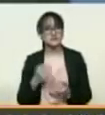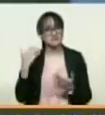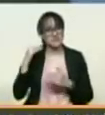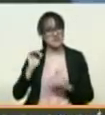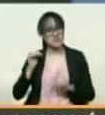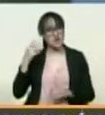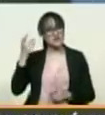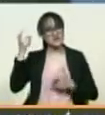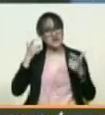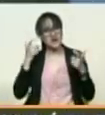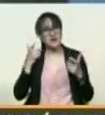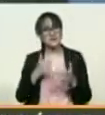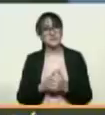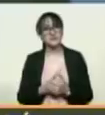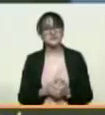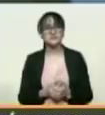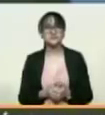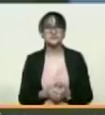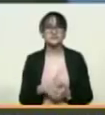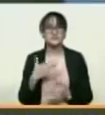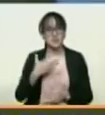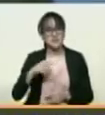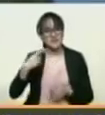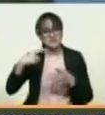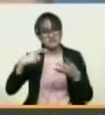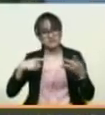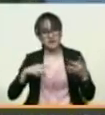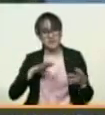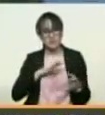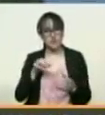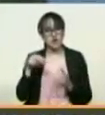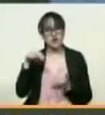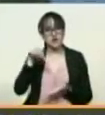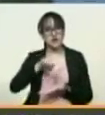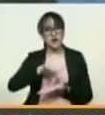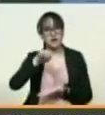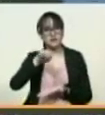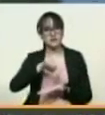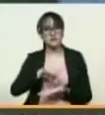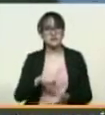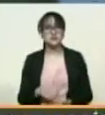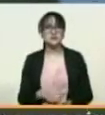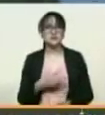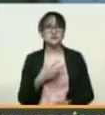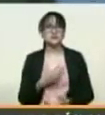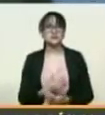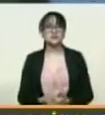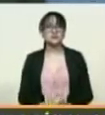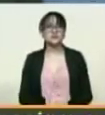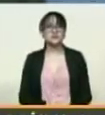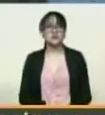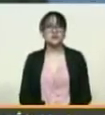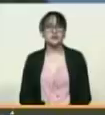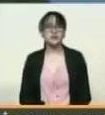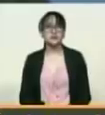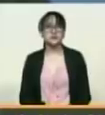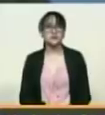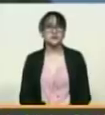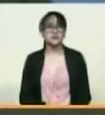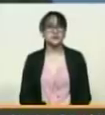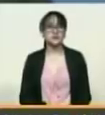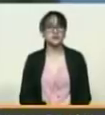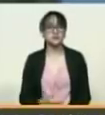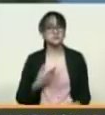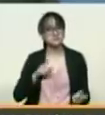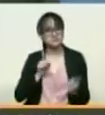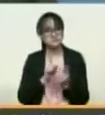y el presidente Jatami, después del presidente Ahmadinejad, después el presidente Rouhani, y tenemos una cercanía